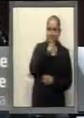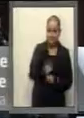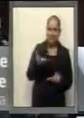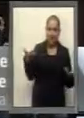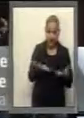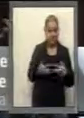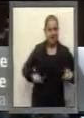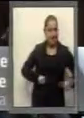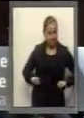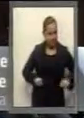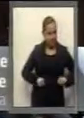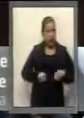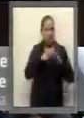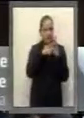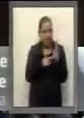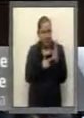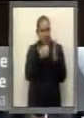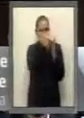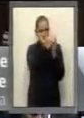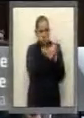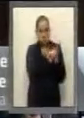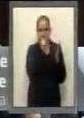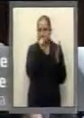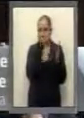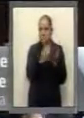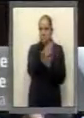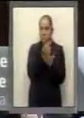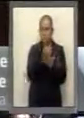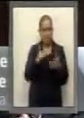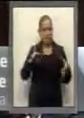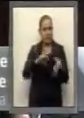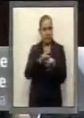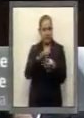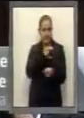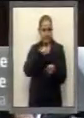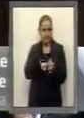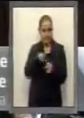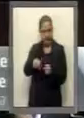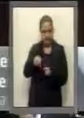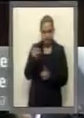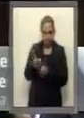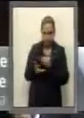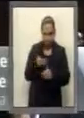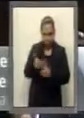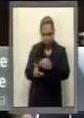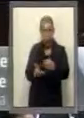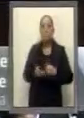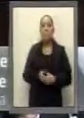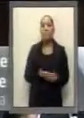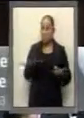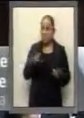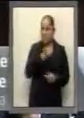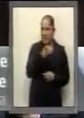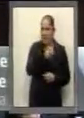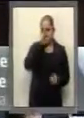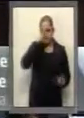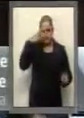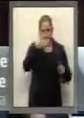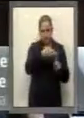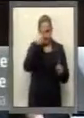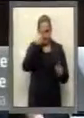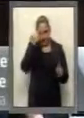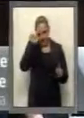normas relacionadas con el programa especial concurrente. Precisamente, el propósito de la presente